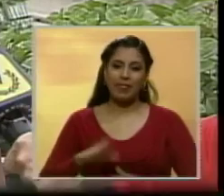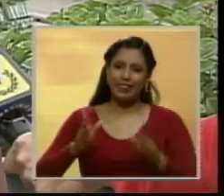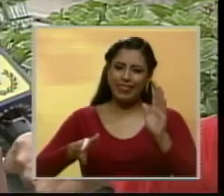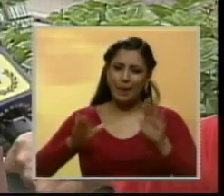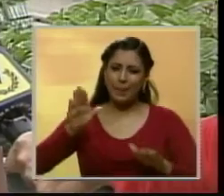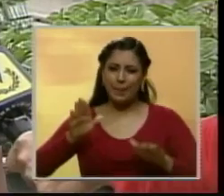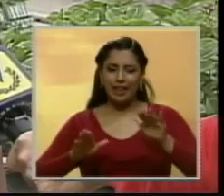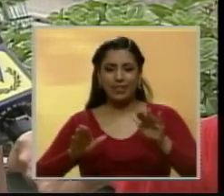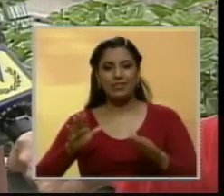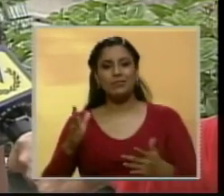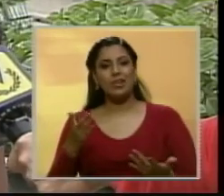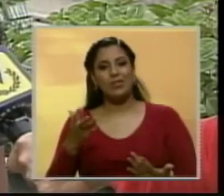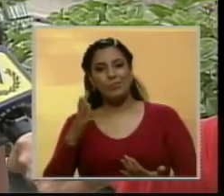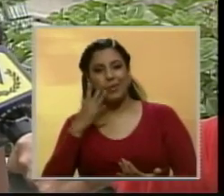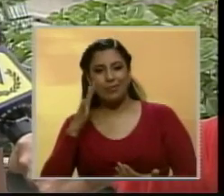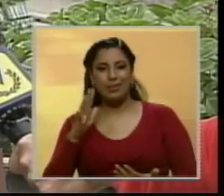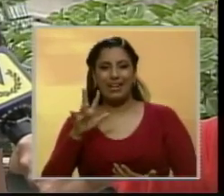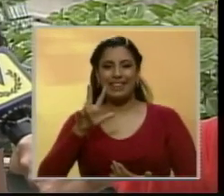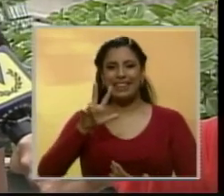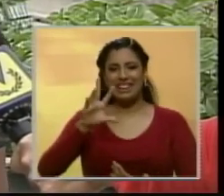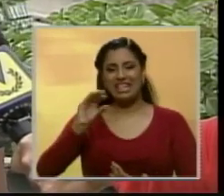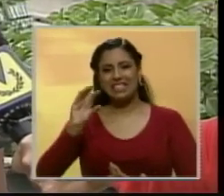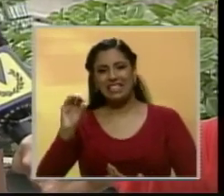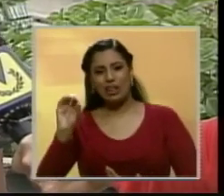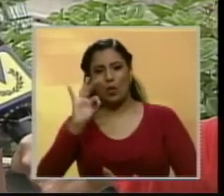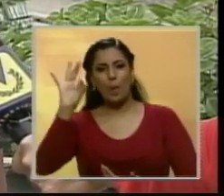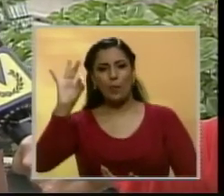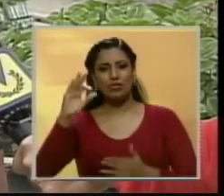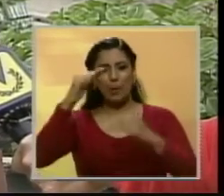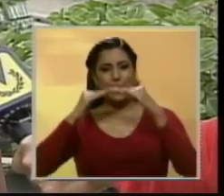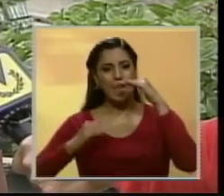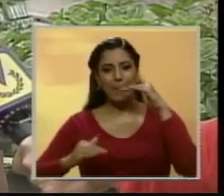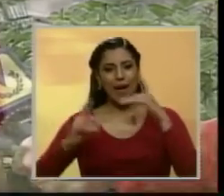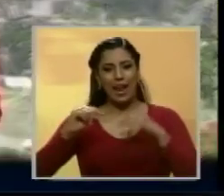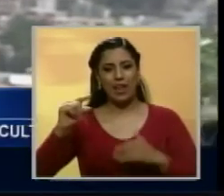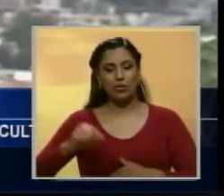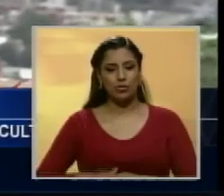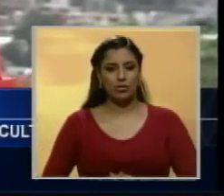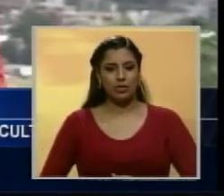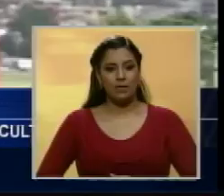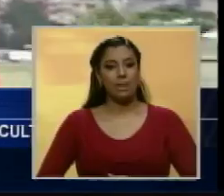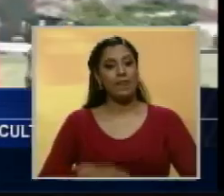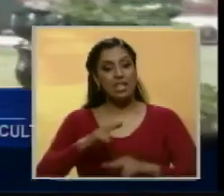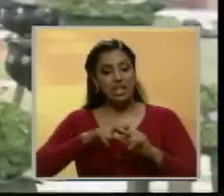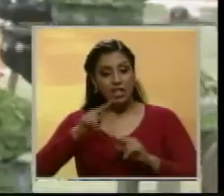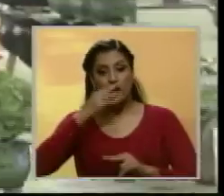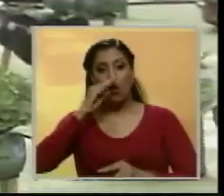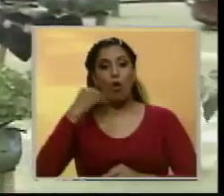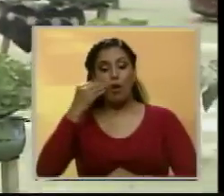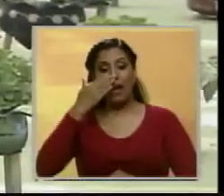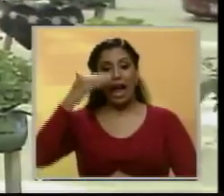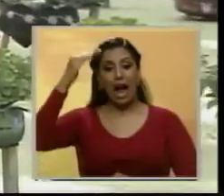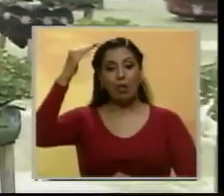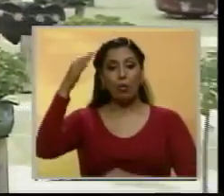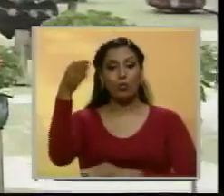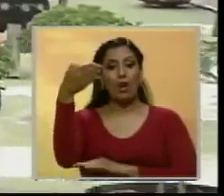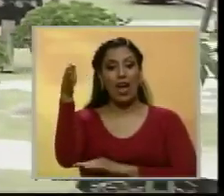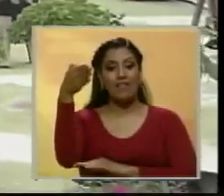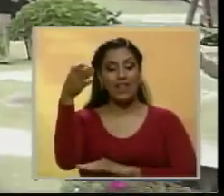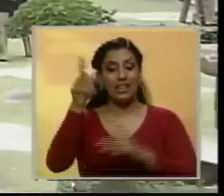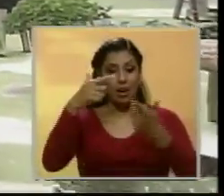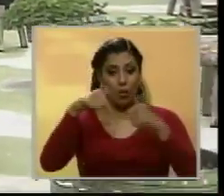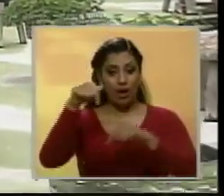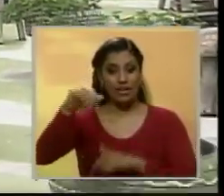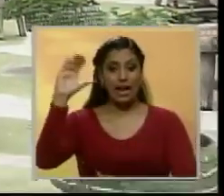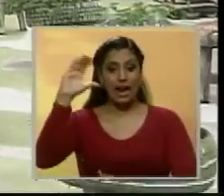Depende, mira, Liz, te puedo decir que es como el 300% menos que lo que está en el mercado. Niños, jóvenes y adultos del sector La Bandera, ubicado aquí